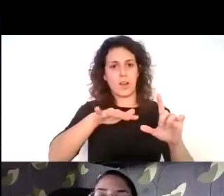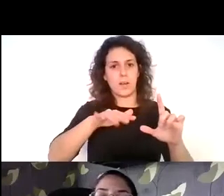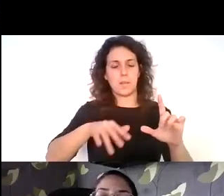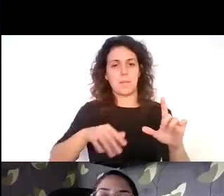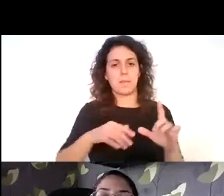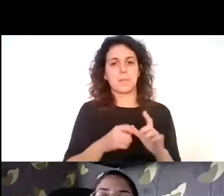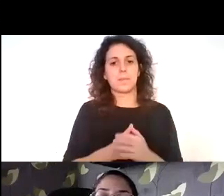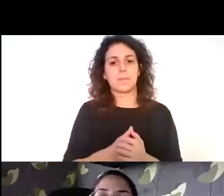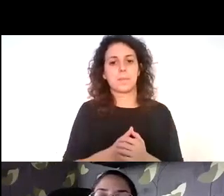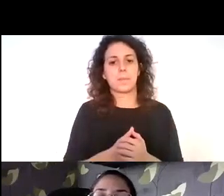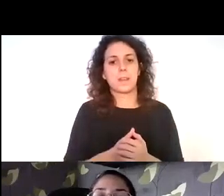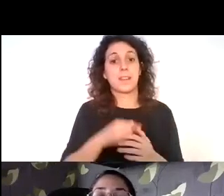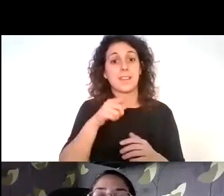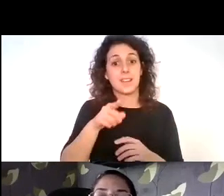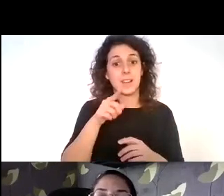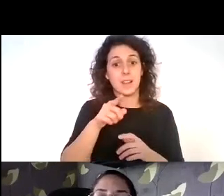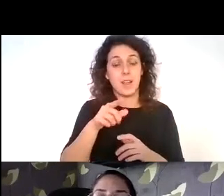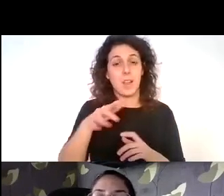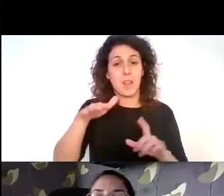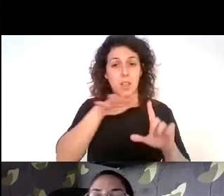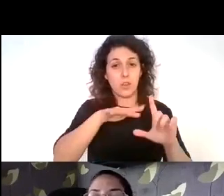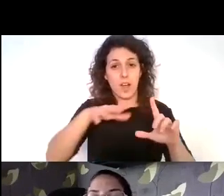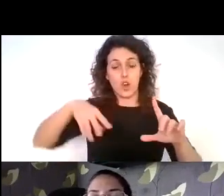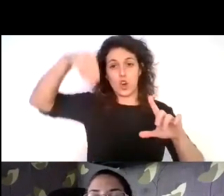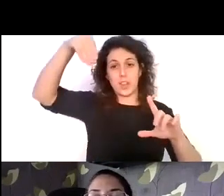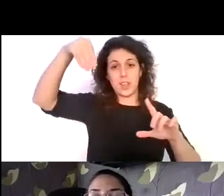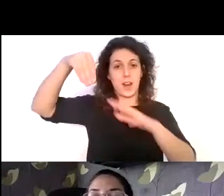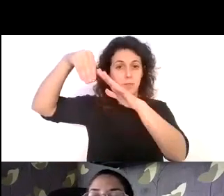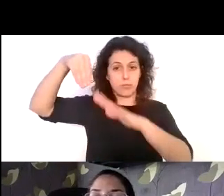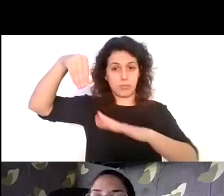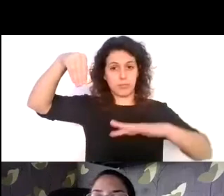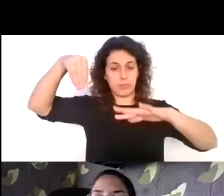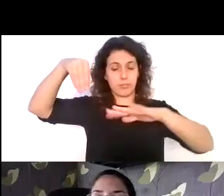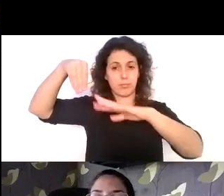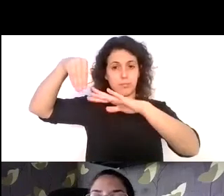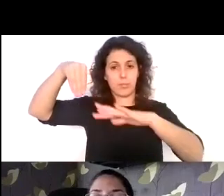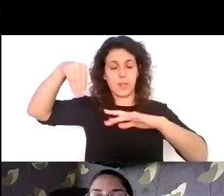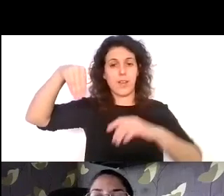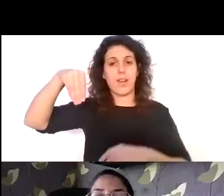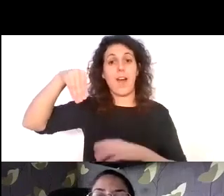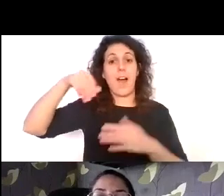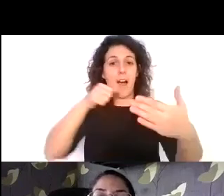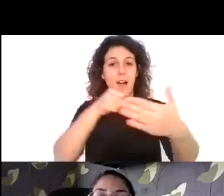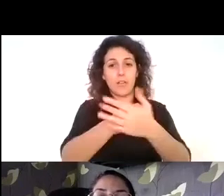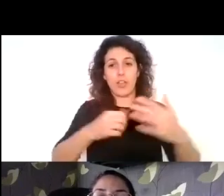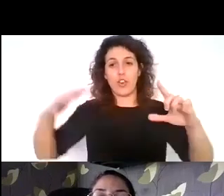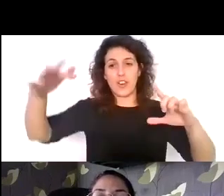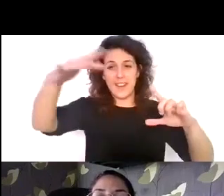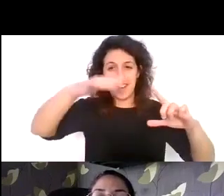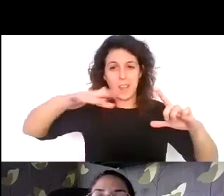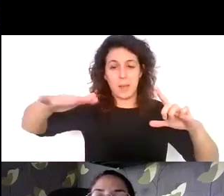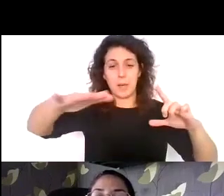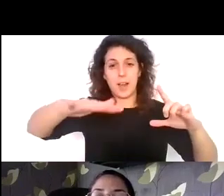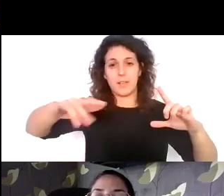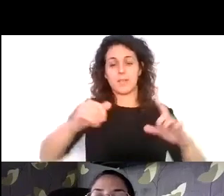pueblito pintoresco asentado en una cordillera, que vemos al fondo cubierta de neblina en su punto más alto. Siempre a la